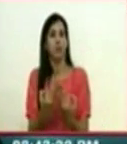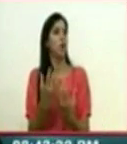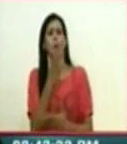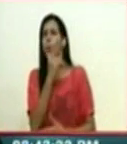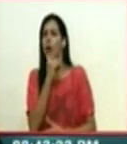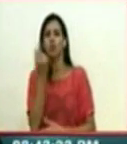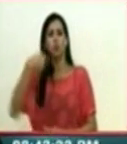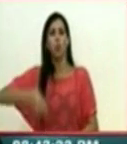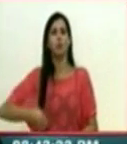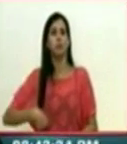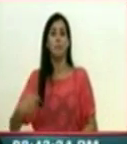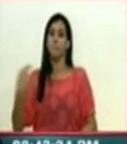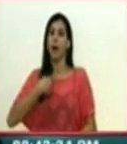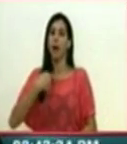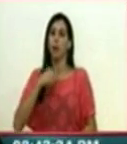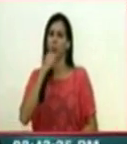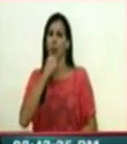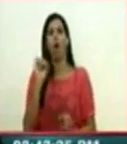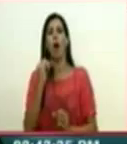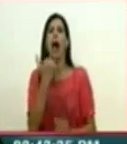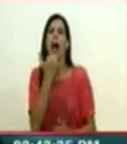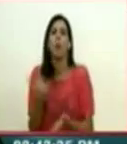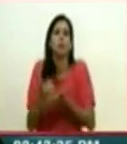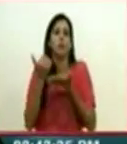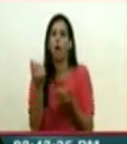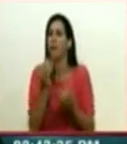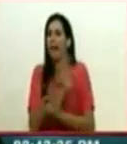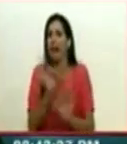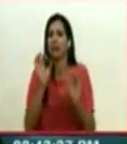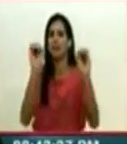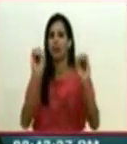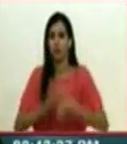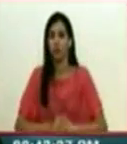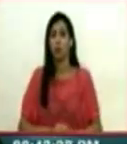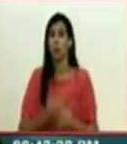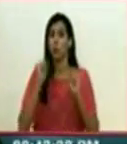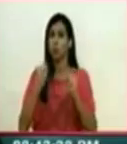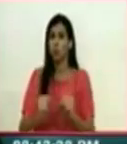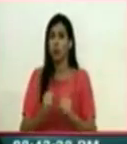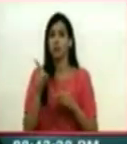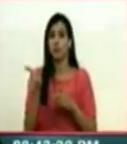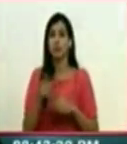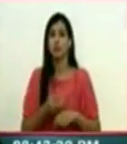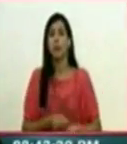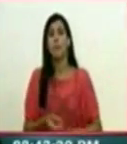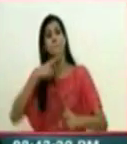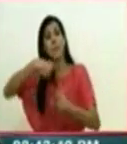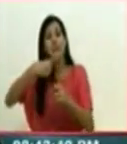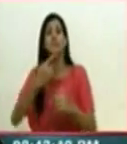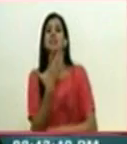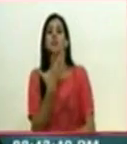tengan sueldos, pensiones o subsidios. A este desolador panorama hay que sumar además que